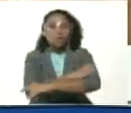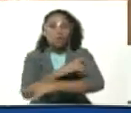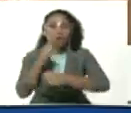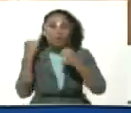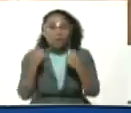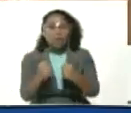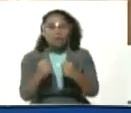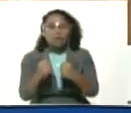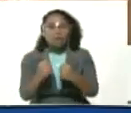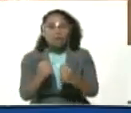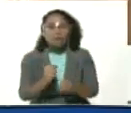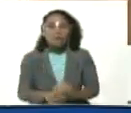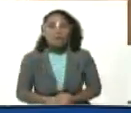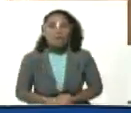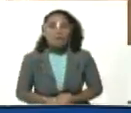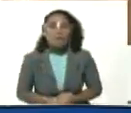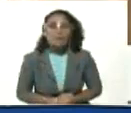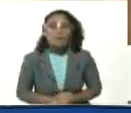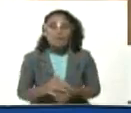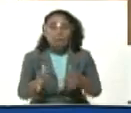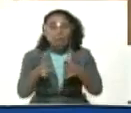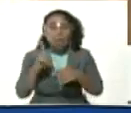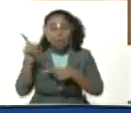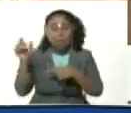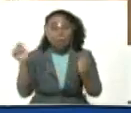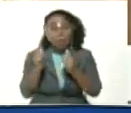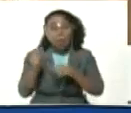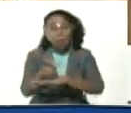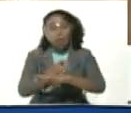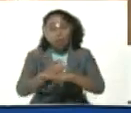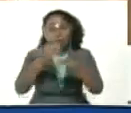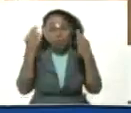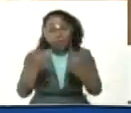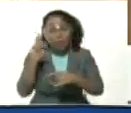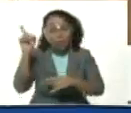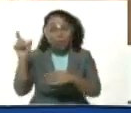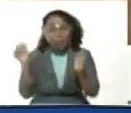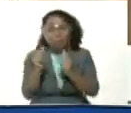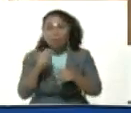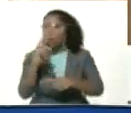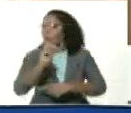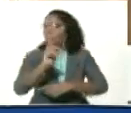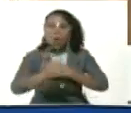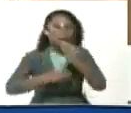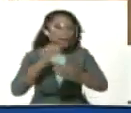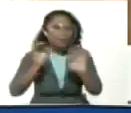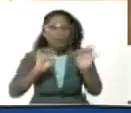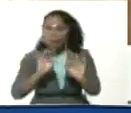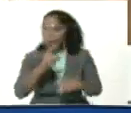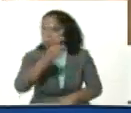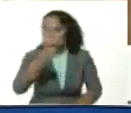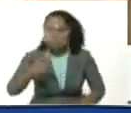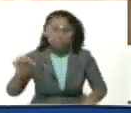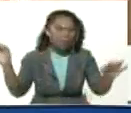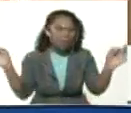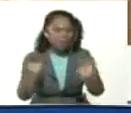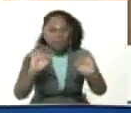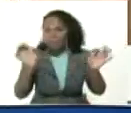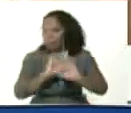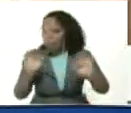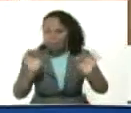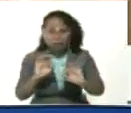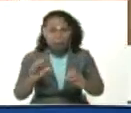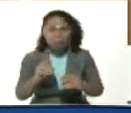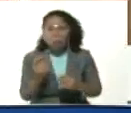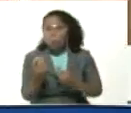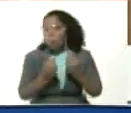extremista que ganó en Mérida y es gobernador oficial en Mérida no hace nada por la gente, nada, nada, no